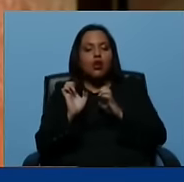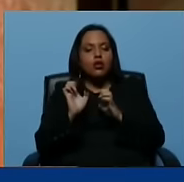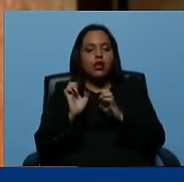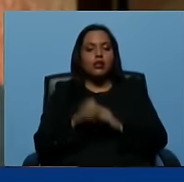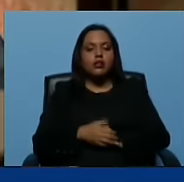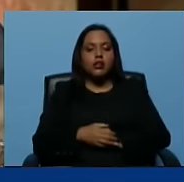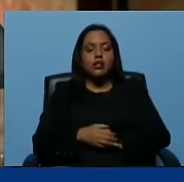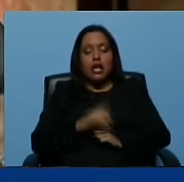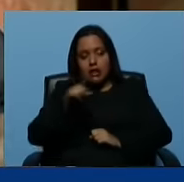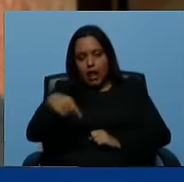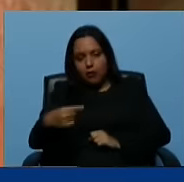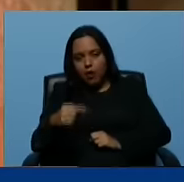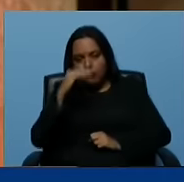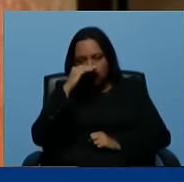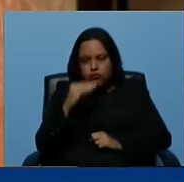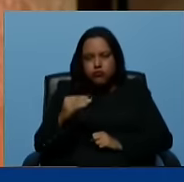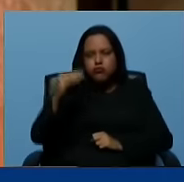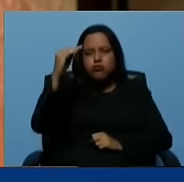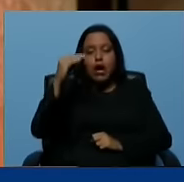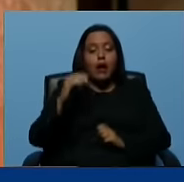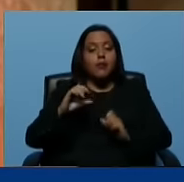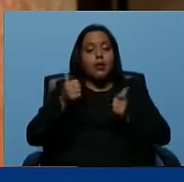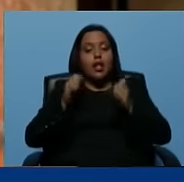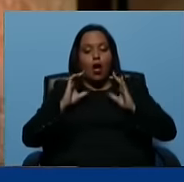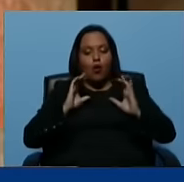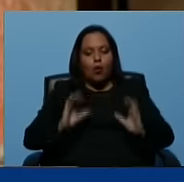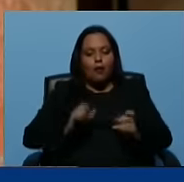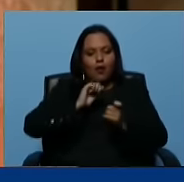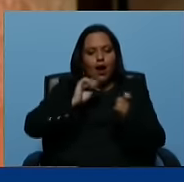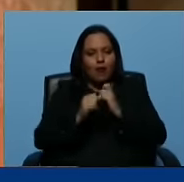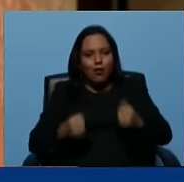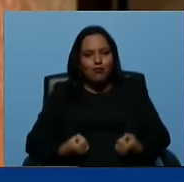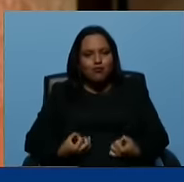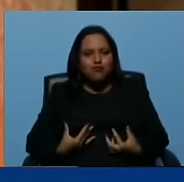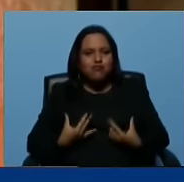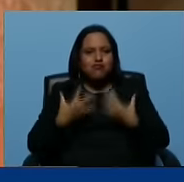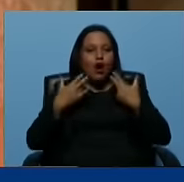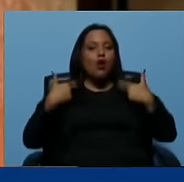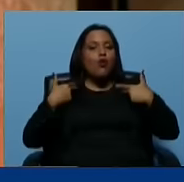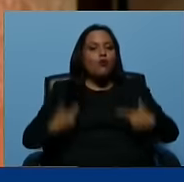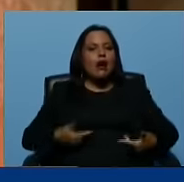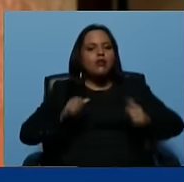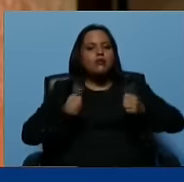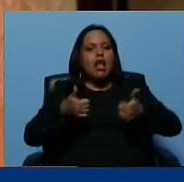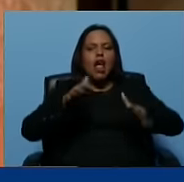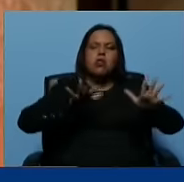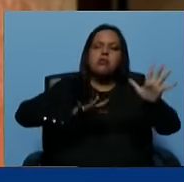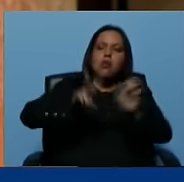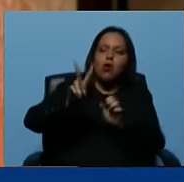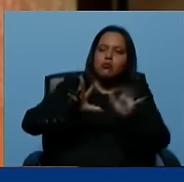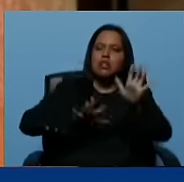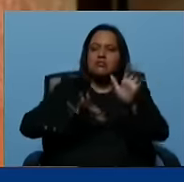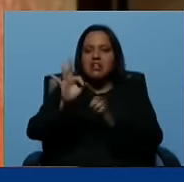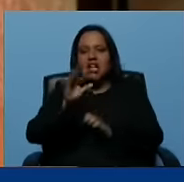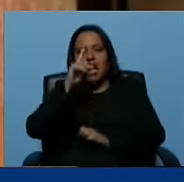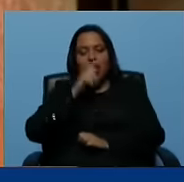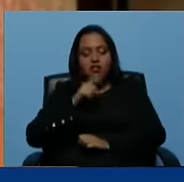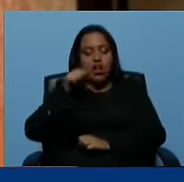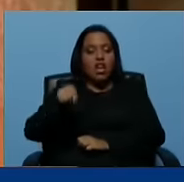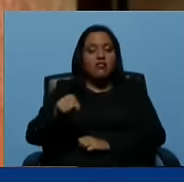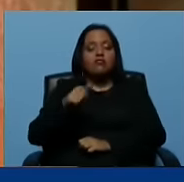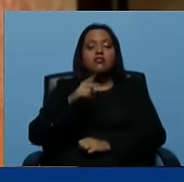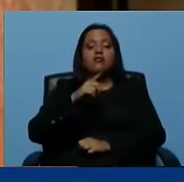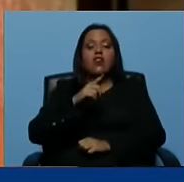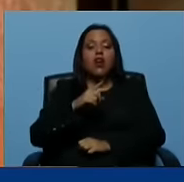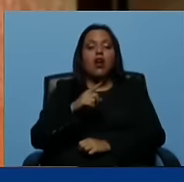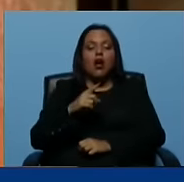la pubertad, con la explosión hormonal que ocurre en los humanos cuando inician la pubertad, esas hormonas que son segregadas